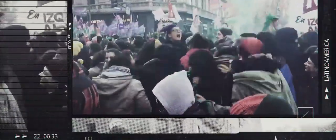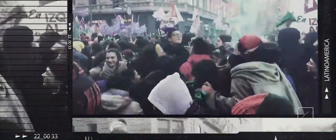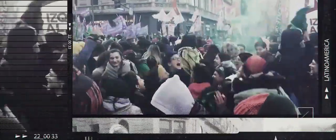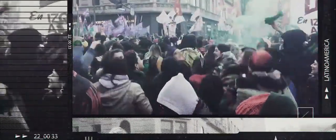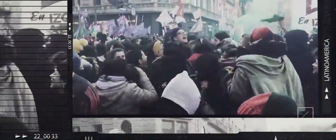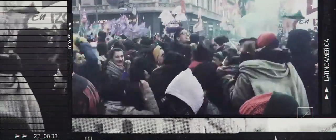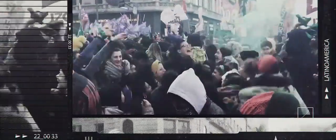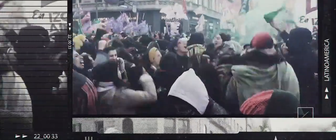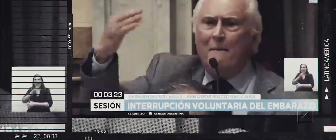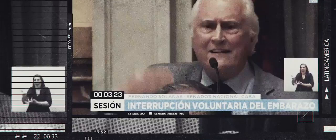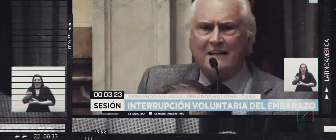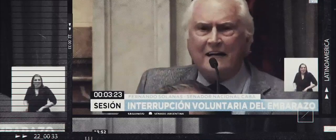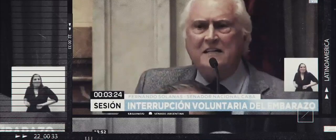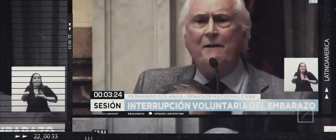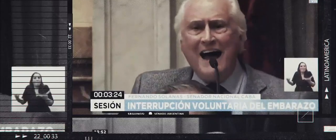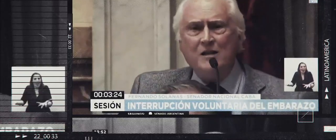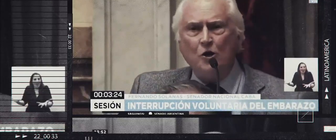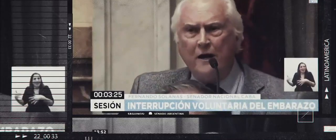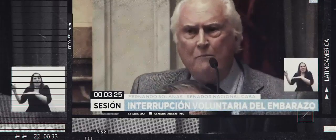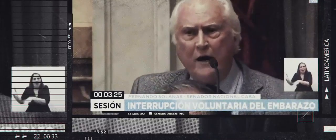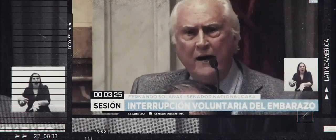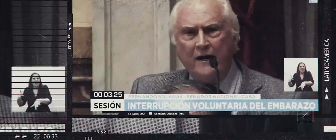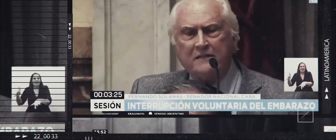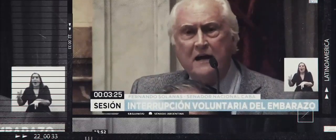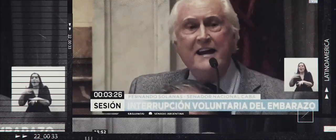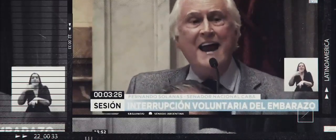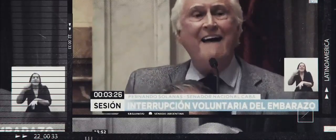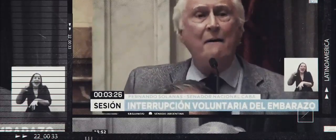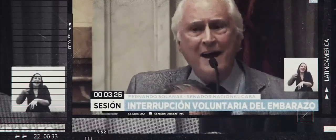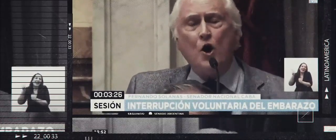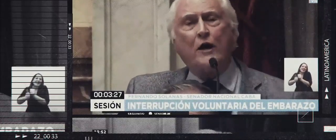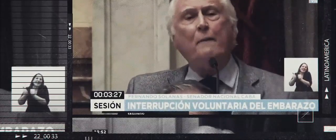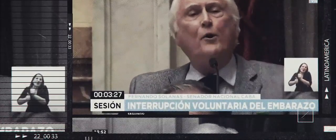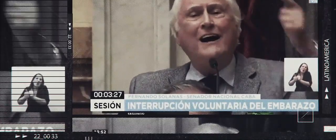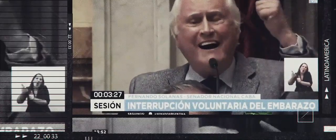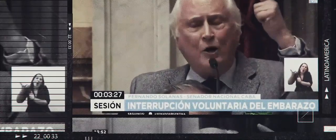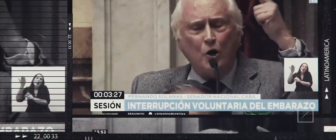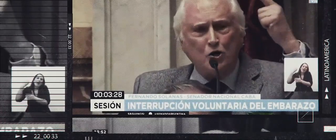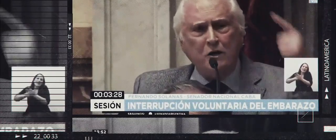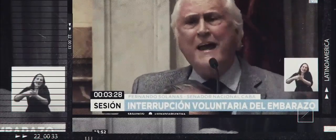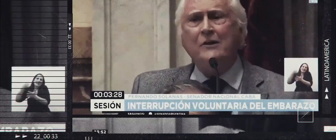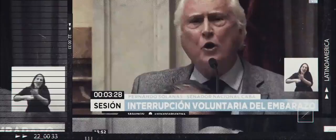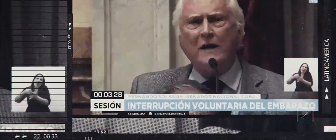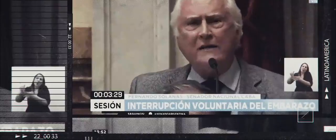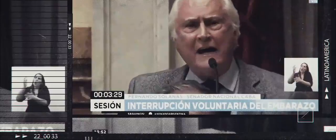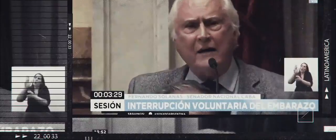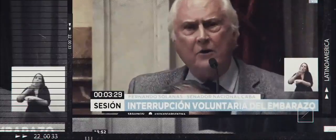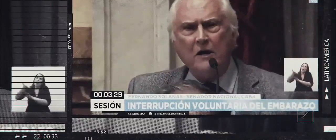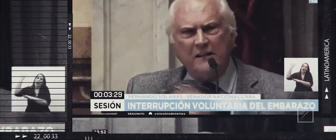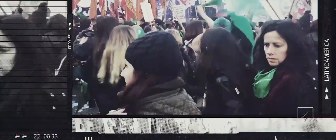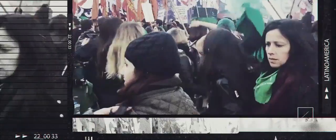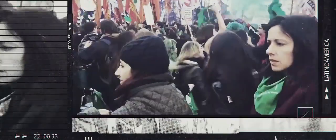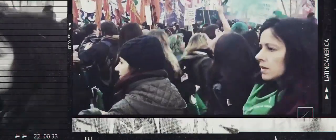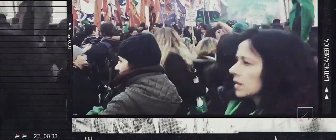está expresando una marcha que lleva años de las mujeres, nada menos que por el reconocimiento